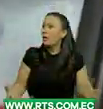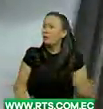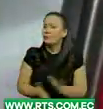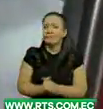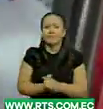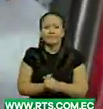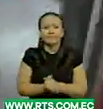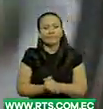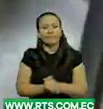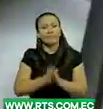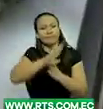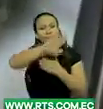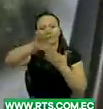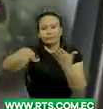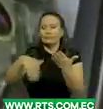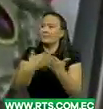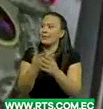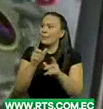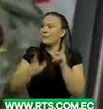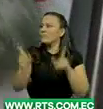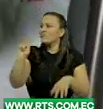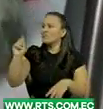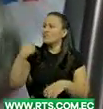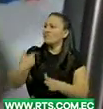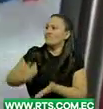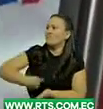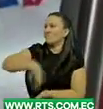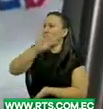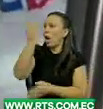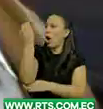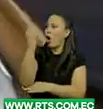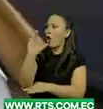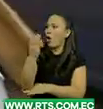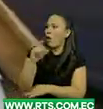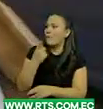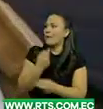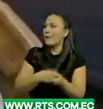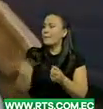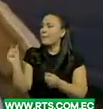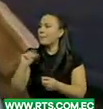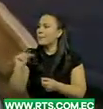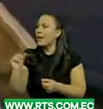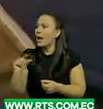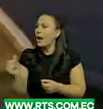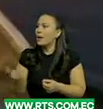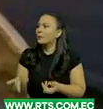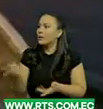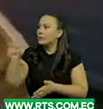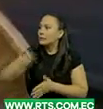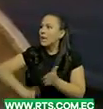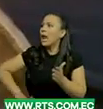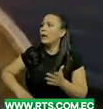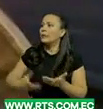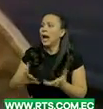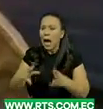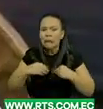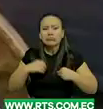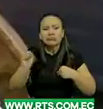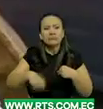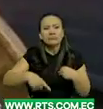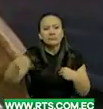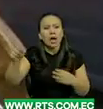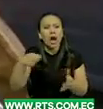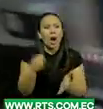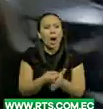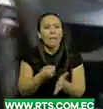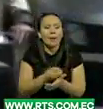Entonces, pero no, la gente tiende a irse para allá, pues por el motivo de que les reciben con la tarjeta, entonces si les sirve, les sale